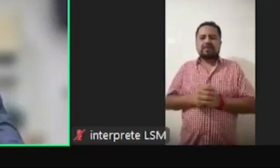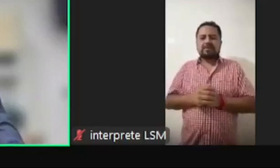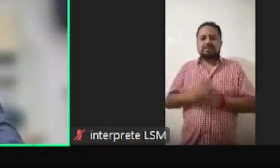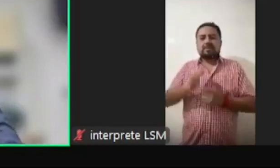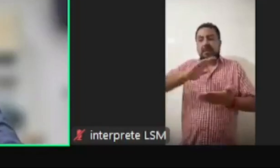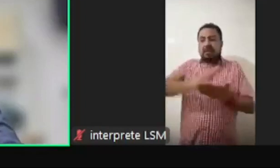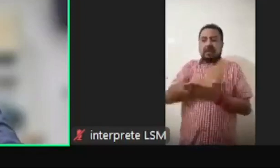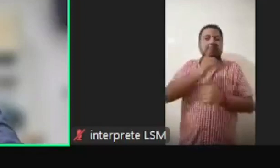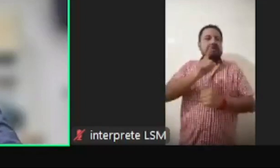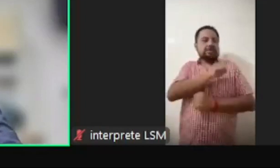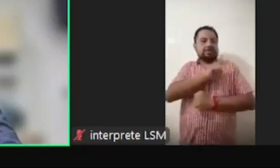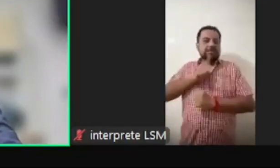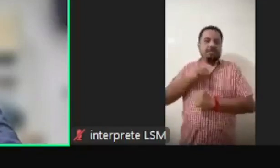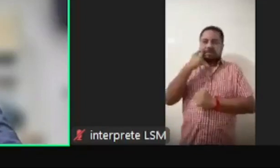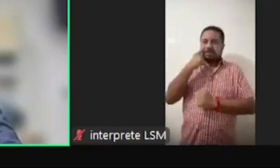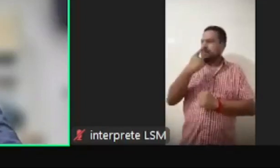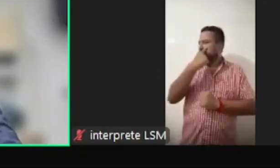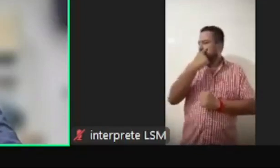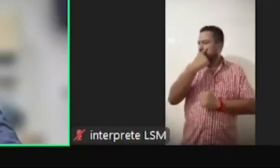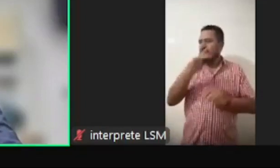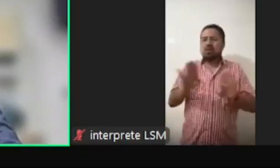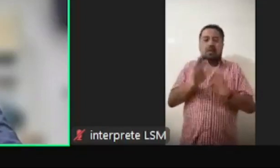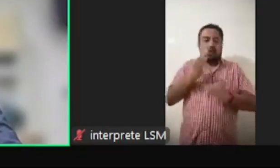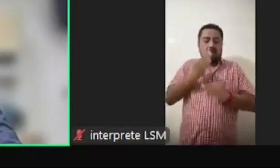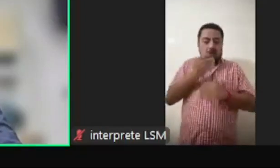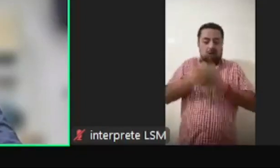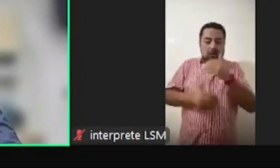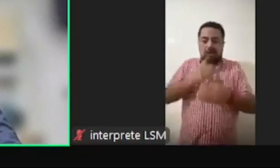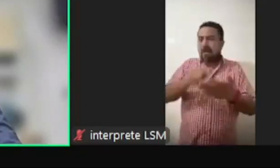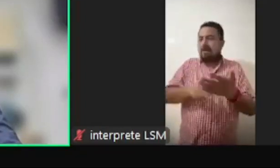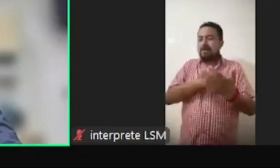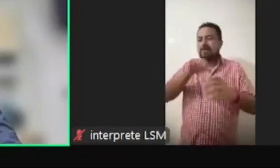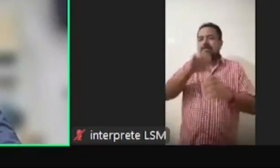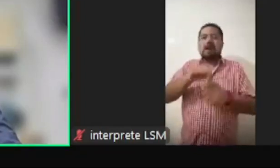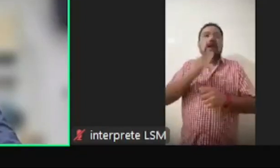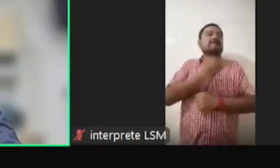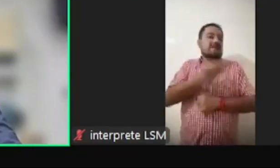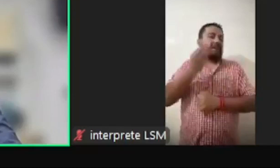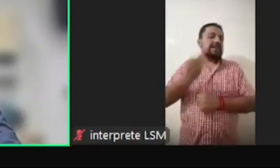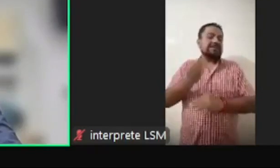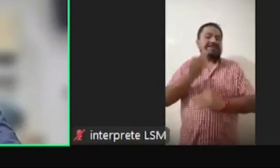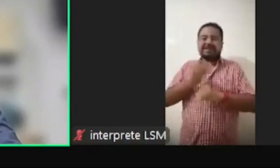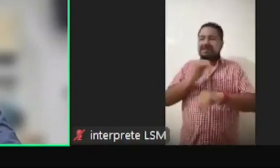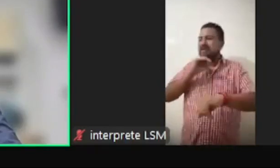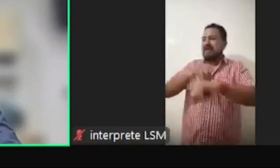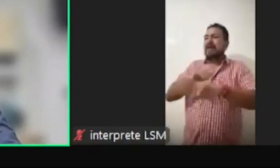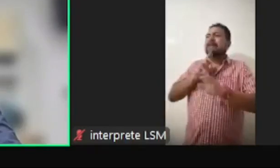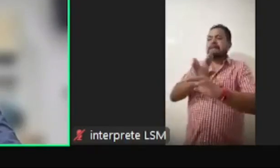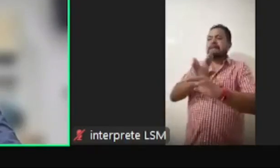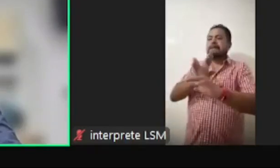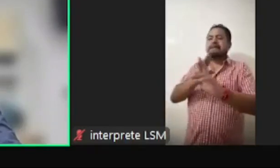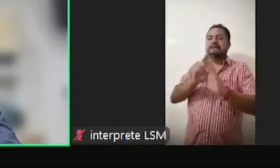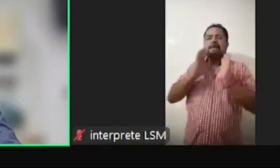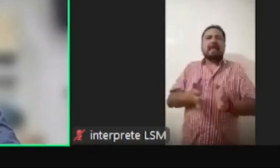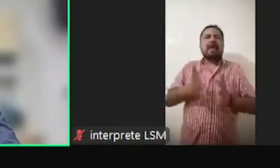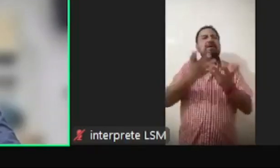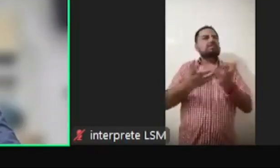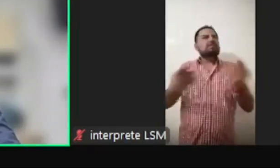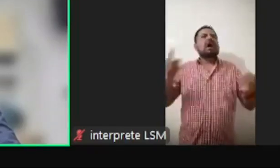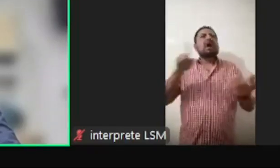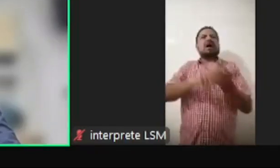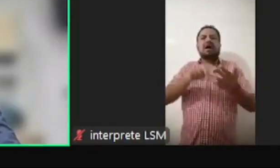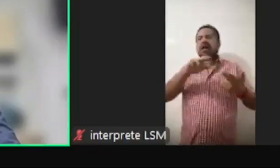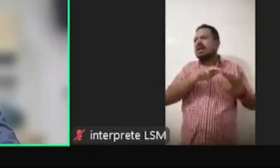Además, se debe tomar en consideración la etapa actual del proceso electoral, toda vez que la fecha en que se emite la presente resolución han quedado superadas las etapas relacionadas